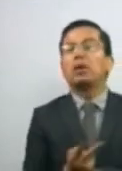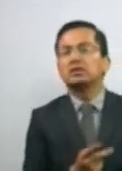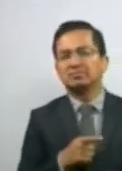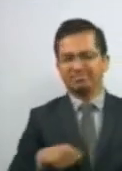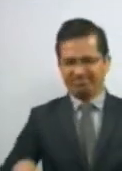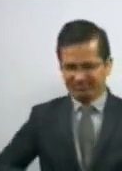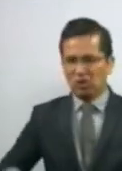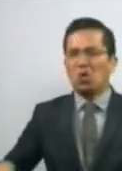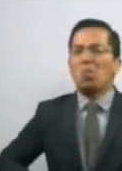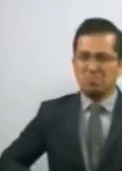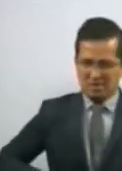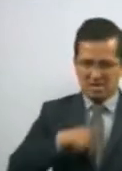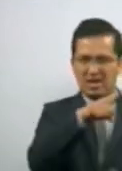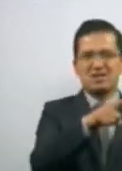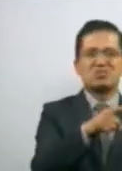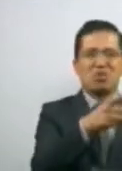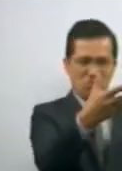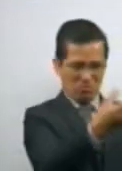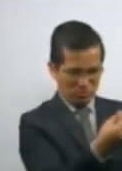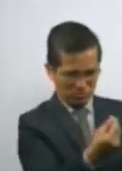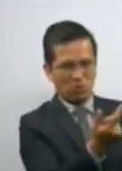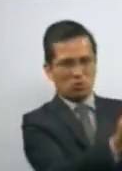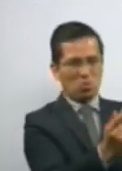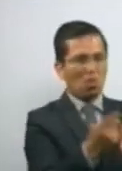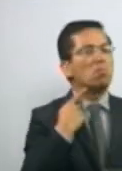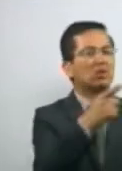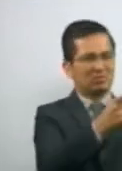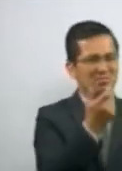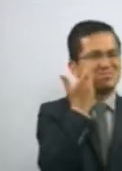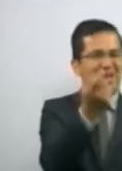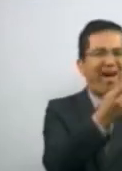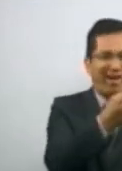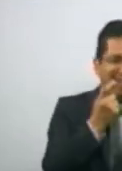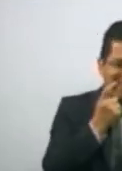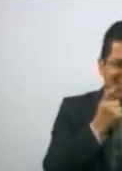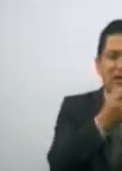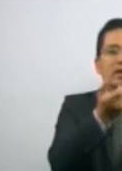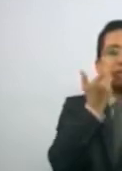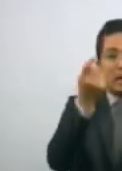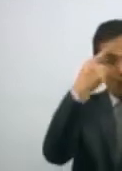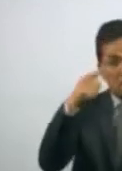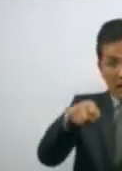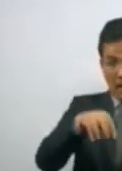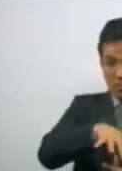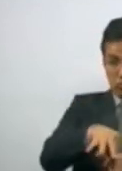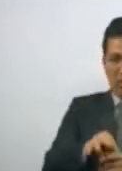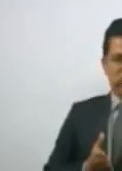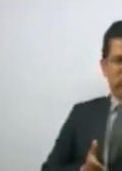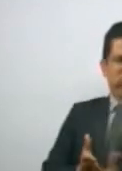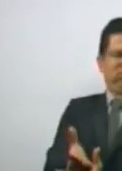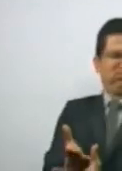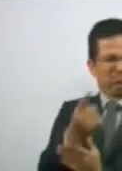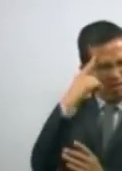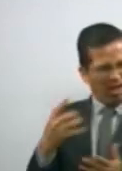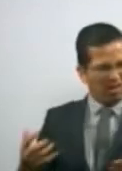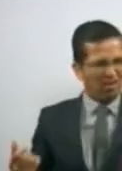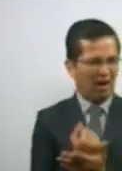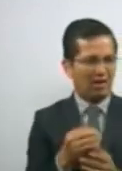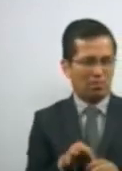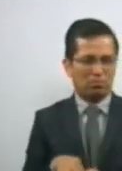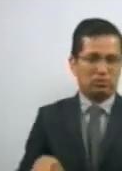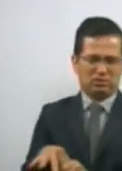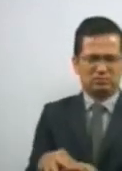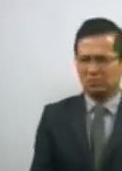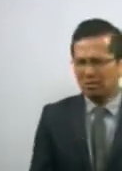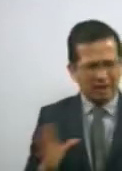perversa desde el gobierno y desde su partido por querer intervenir en la elección. Lo estamos viendo, la evidencia